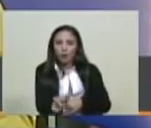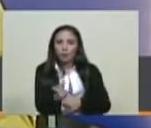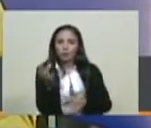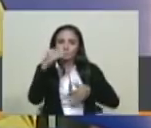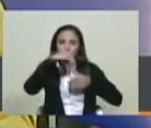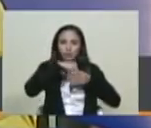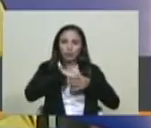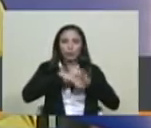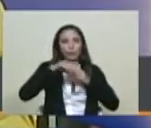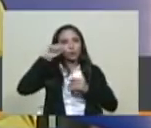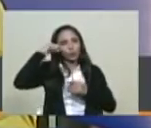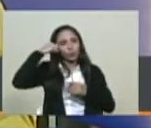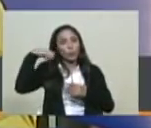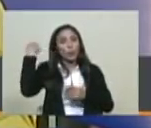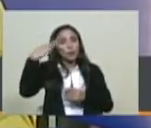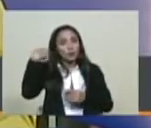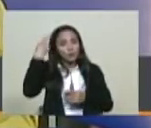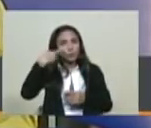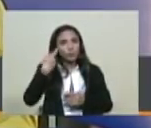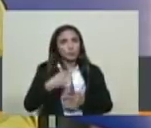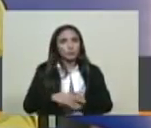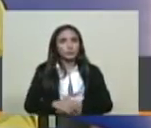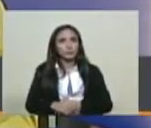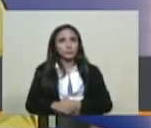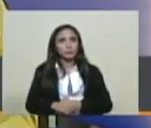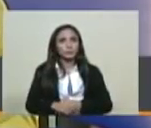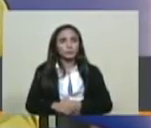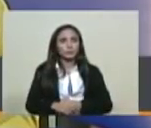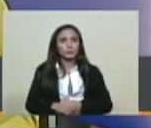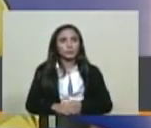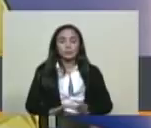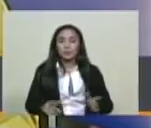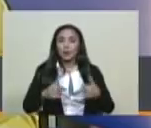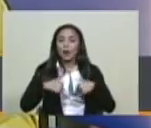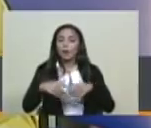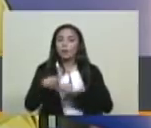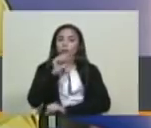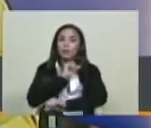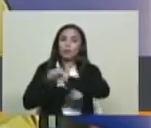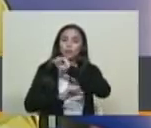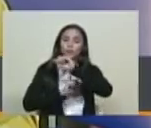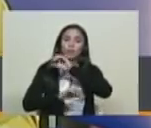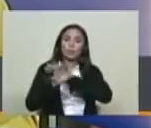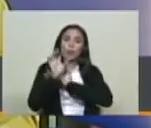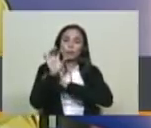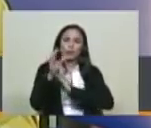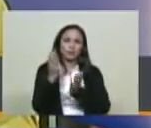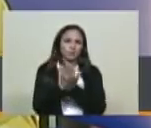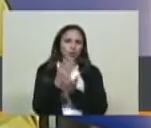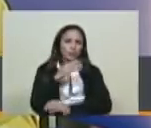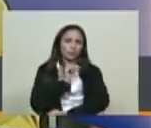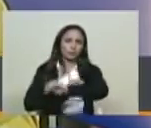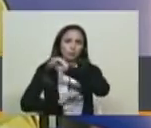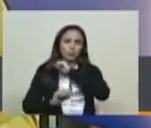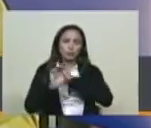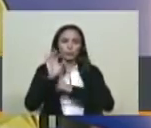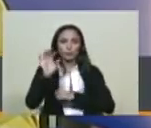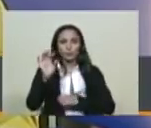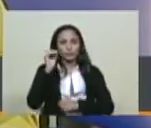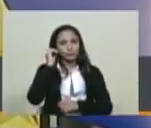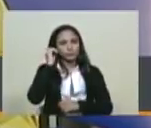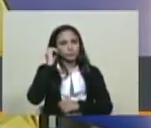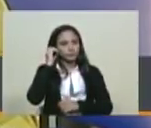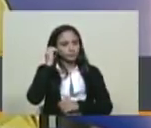a reflexionar. Hemos salvado a nuestro país con nuestra lucha de que se impongan